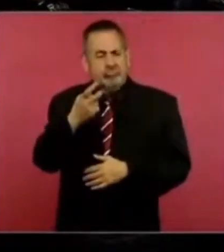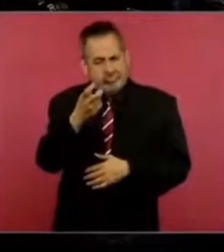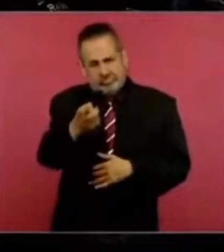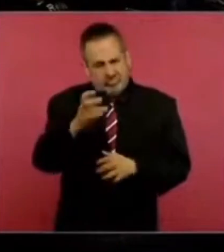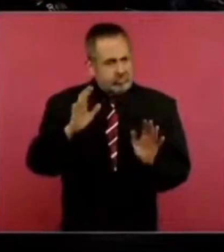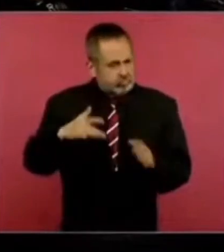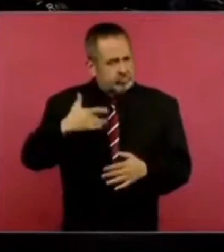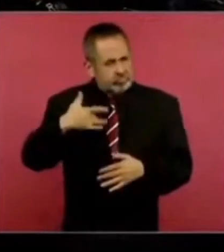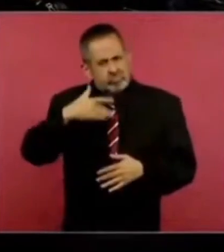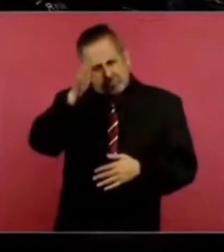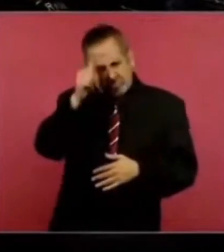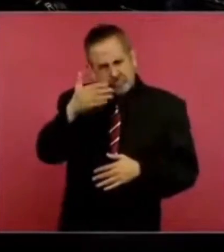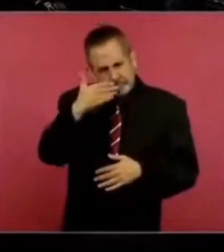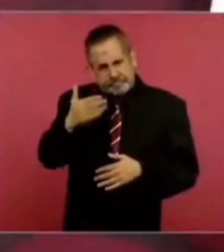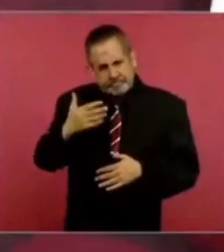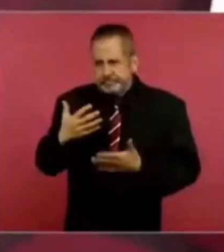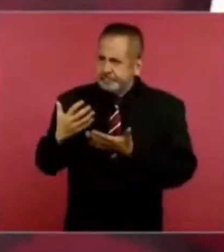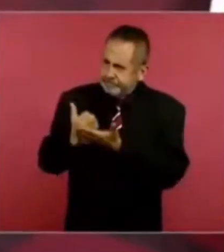Sí, es